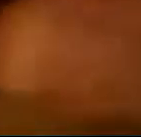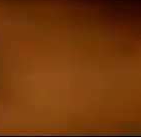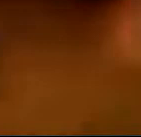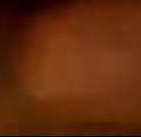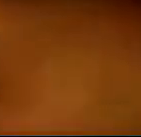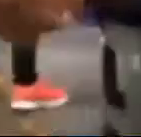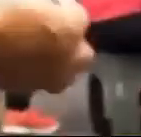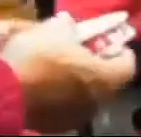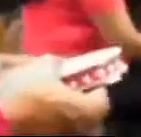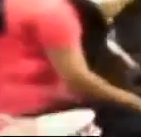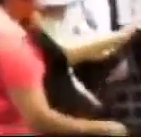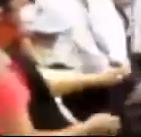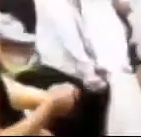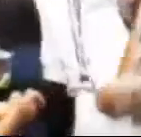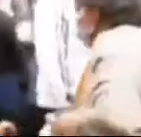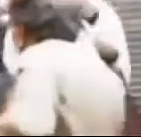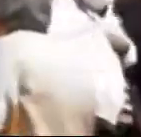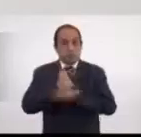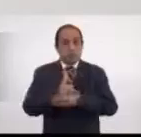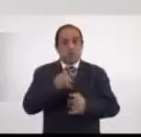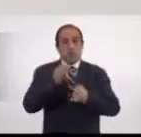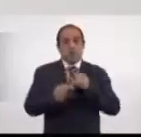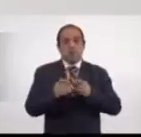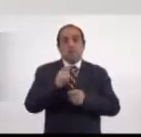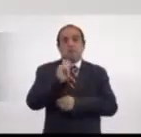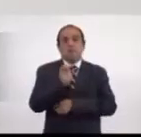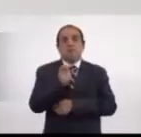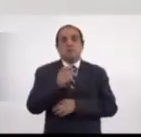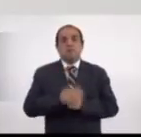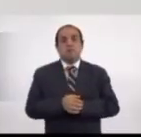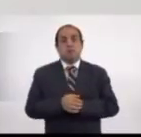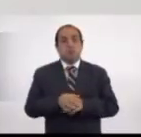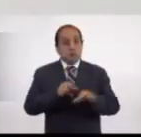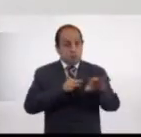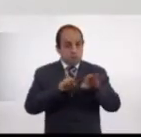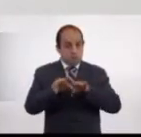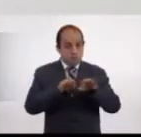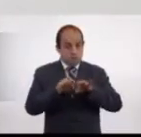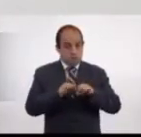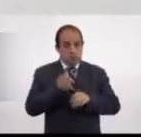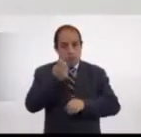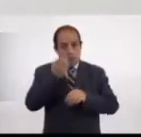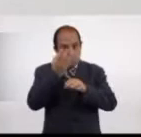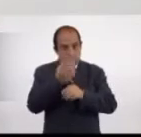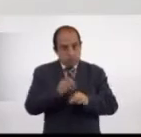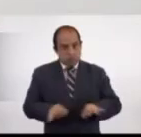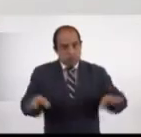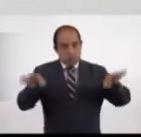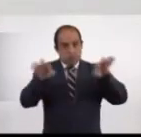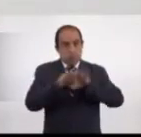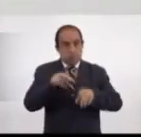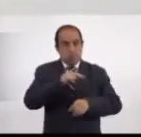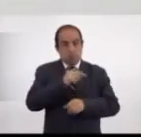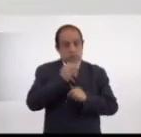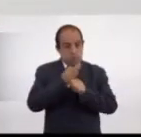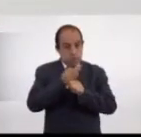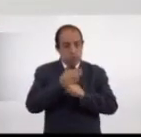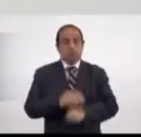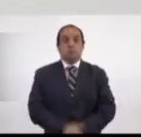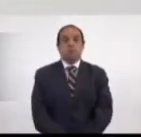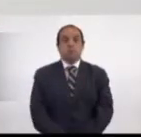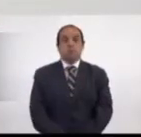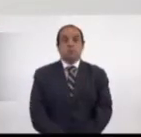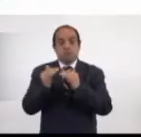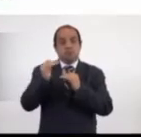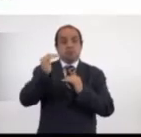particular el comercio y los servicios. La jefa de gobierno, Claudia Sheinbaum Pardo, destacó la importancia de mostrar los índices de recuperación